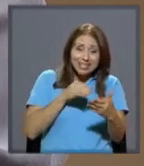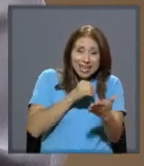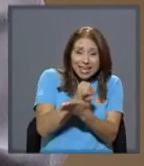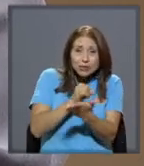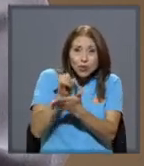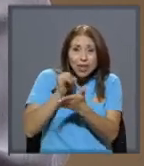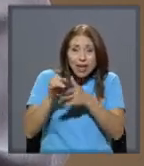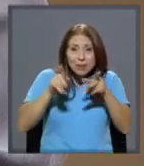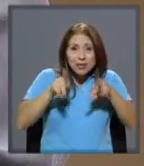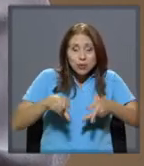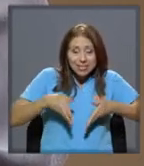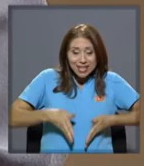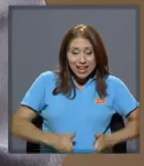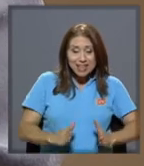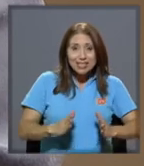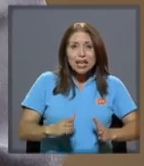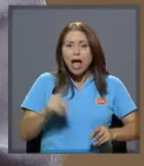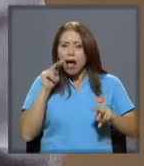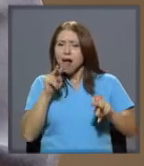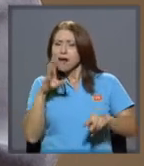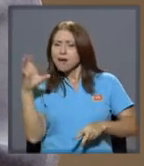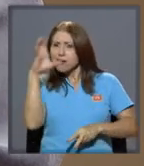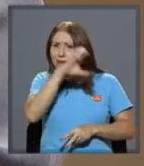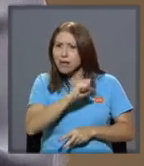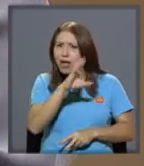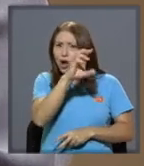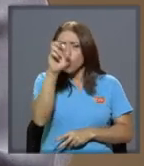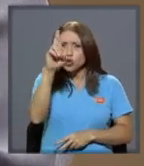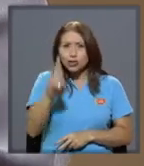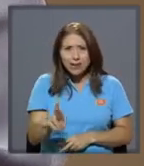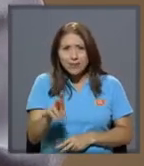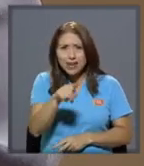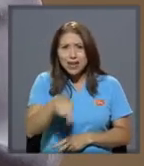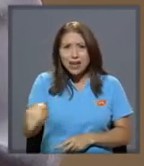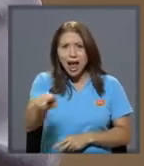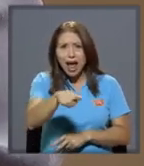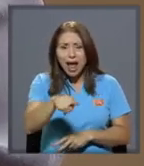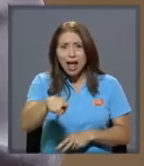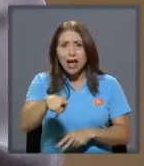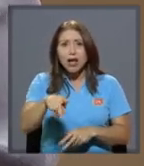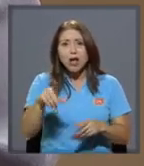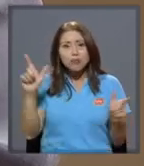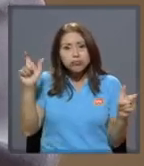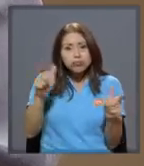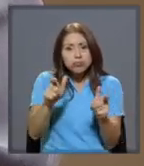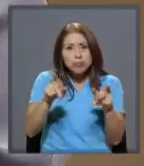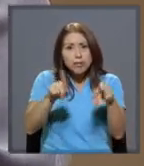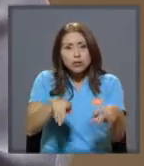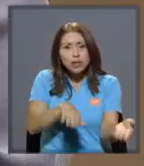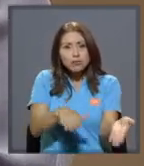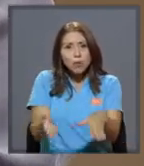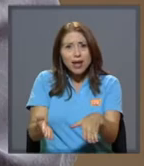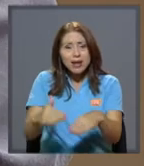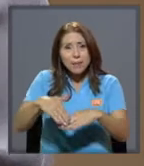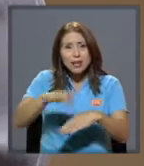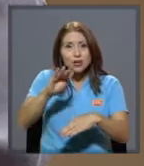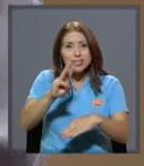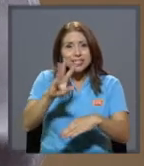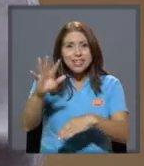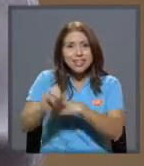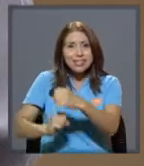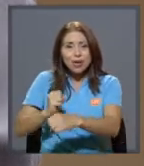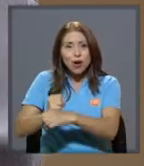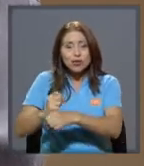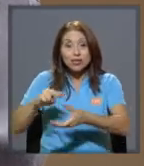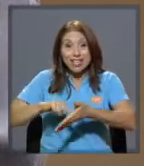ha logrado tener una tasa de mortalidad tan baja para las personas de 65 años y más, quiere decir que la tasa de mortalidad para